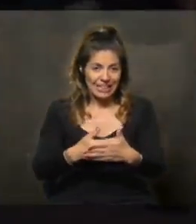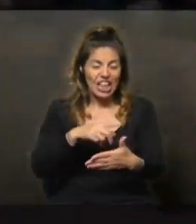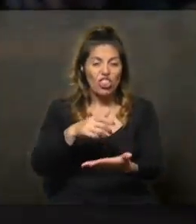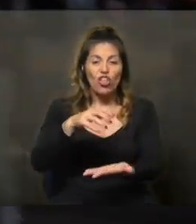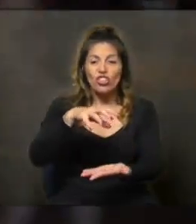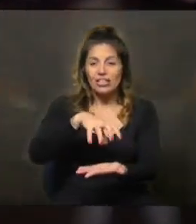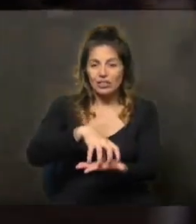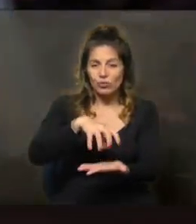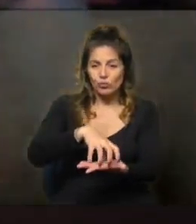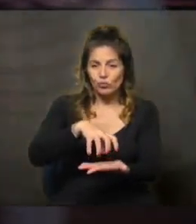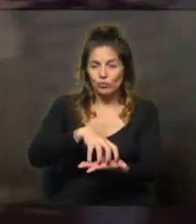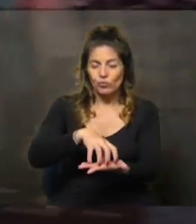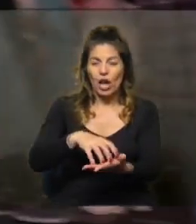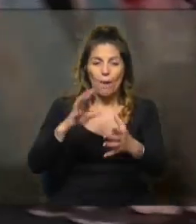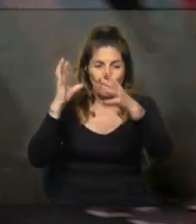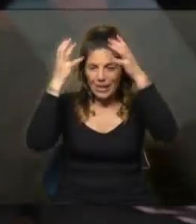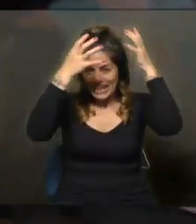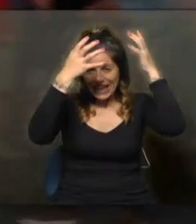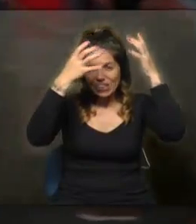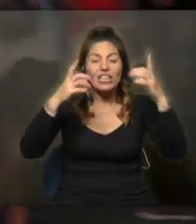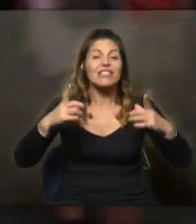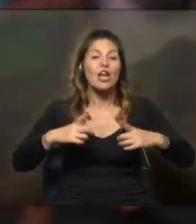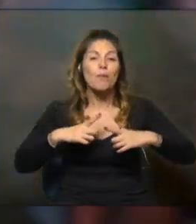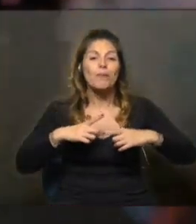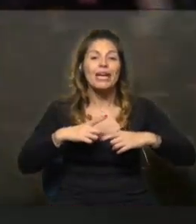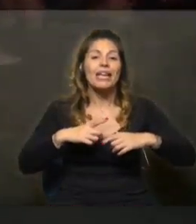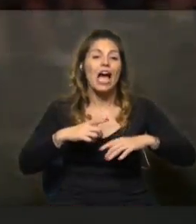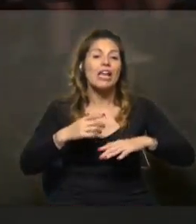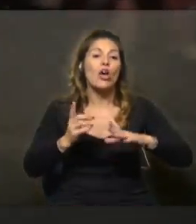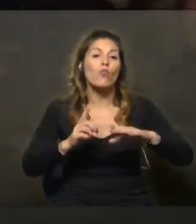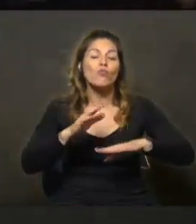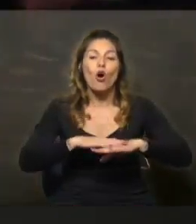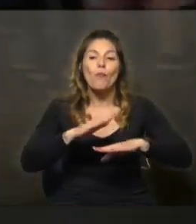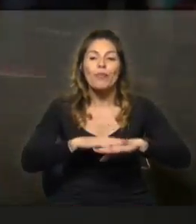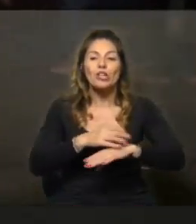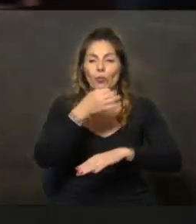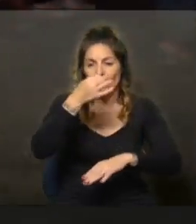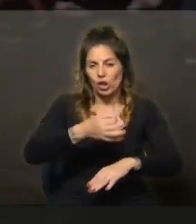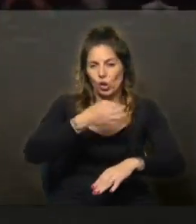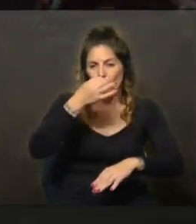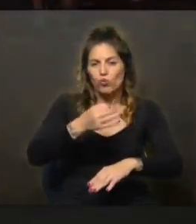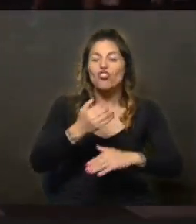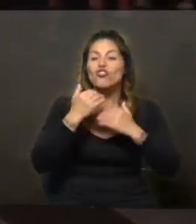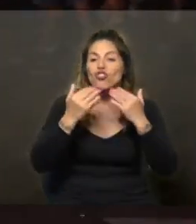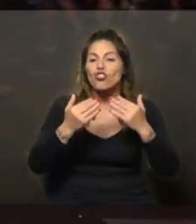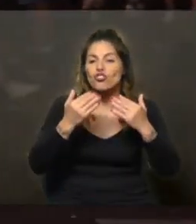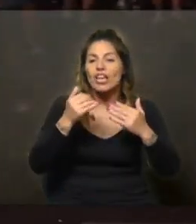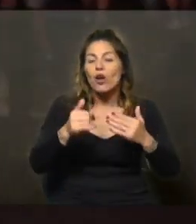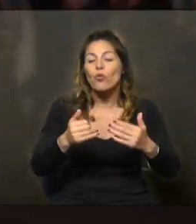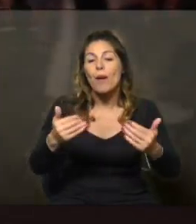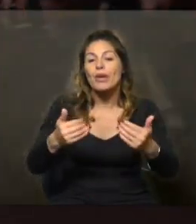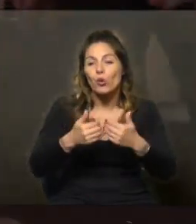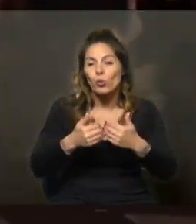el búnker de Javier Miley donde se espera que de un momento a otro pueda dar su discurso no sé si tienen alguna